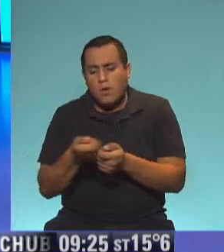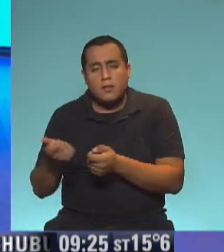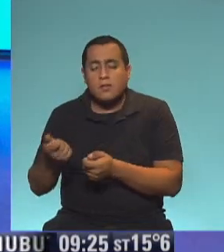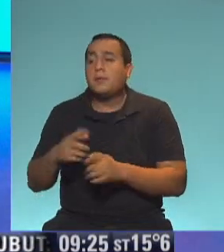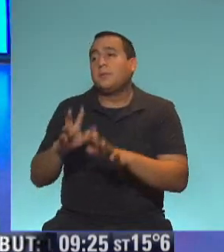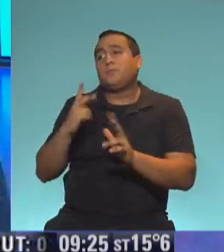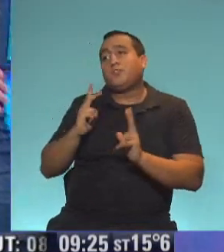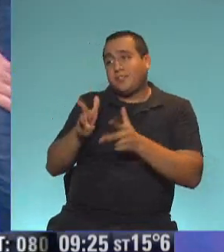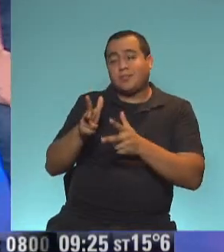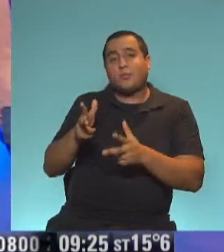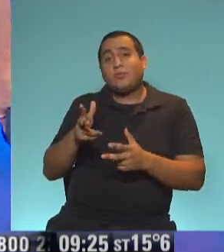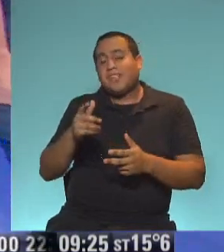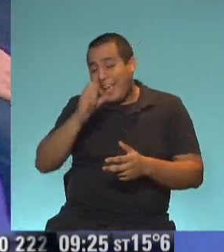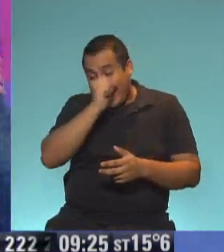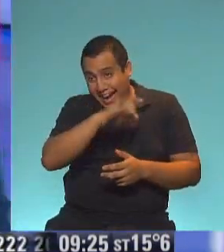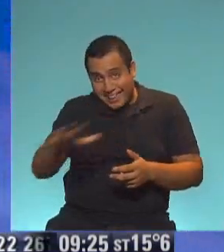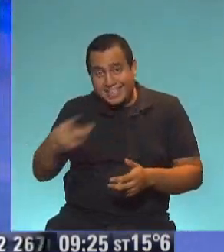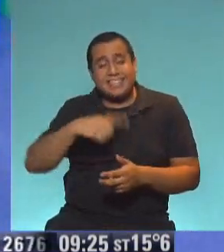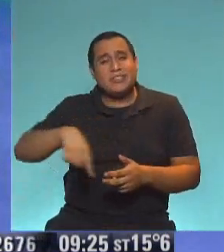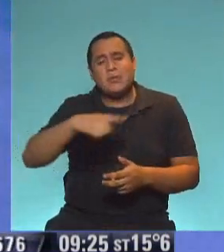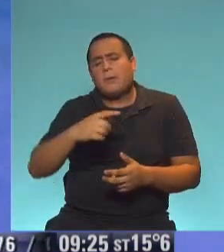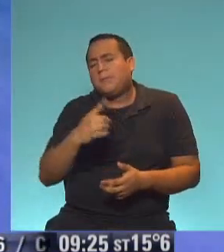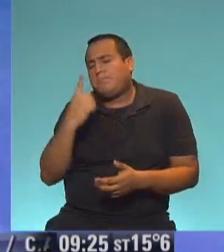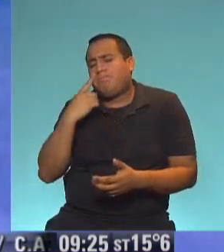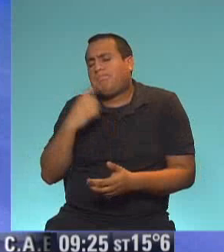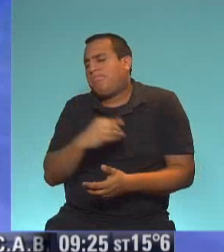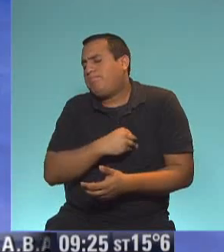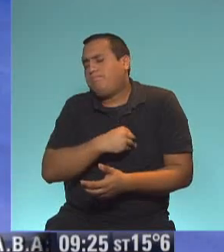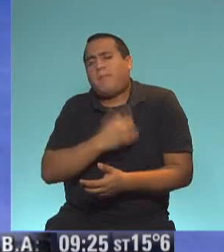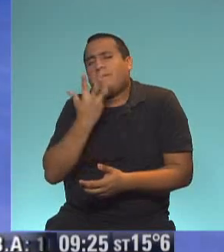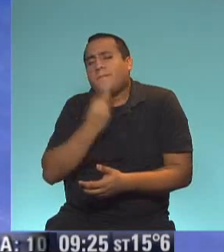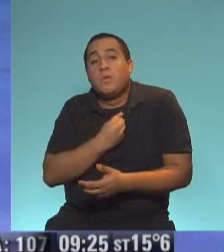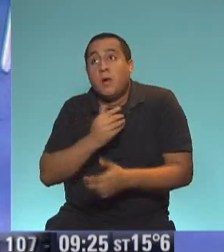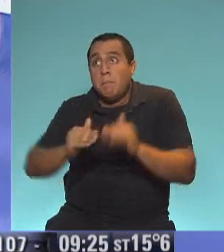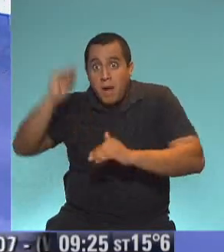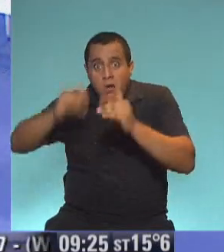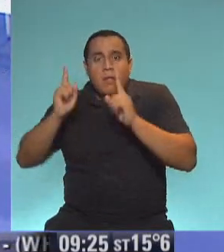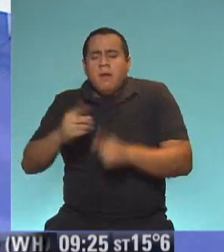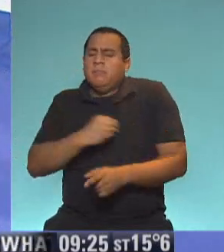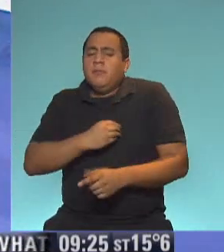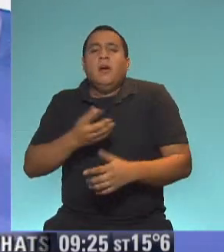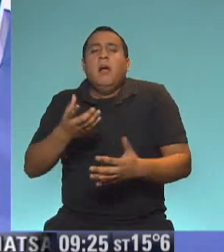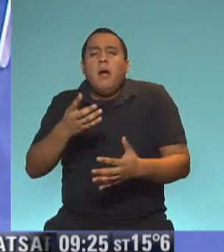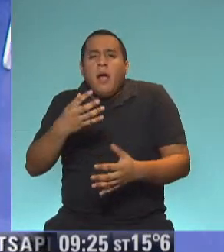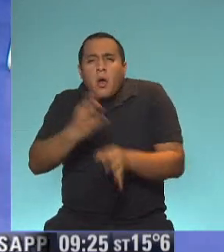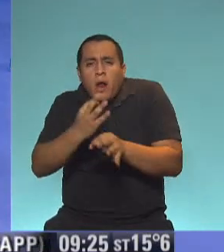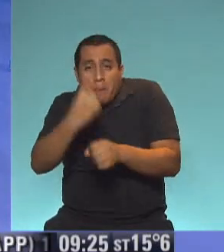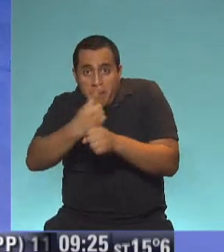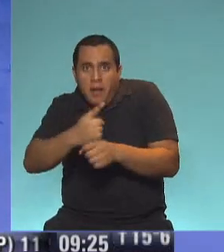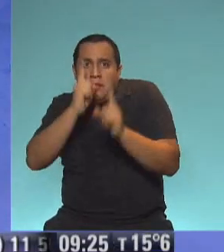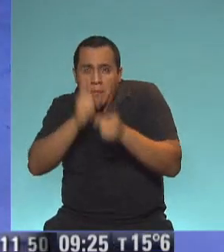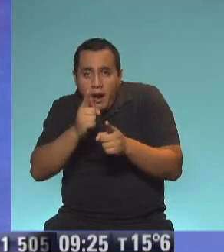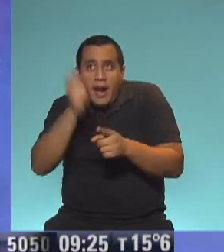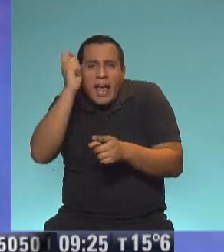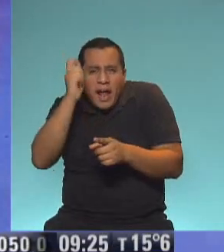juego preferido. Desde jardín hasta de los más grandes. Ah, ah, juega. Ah. Los chicos de primaria yo creo que también los juegan en los recreos. ¿Cuál